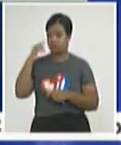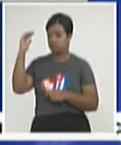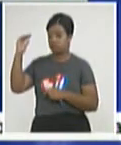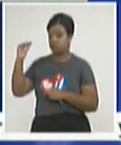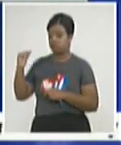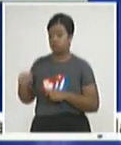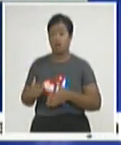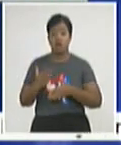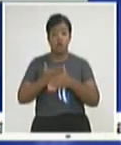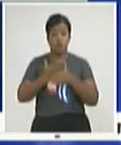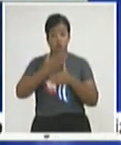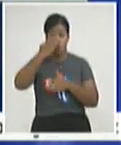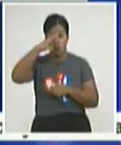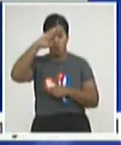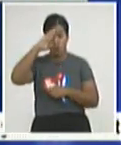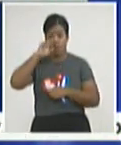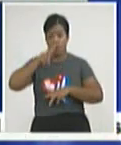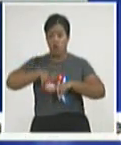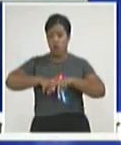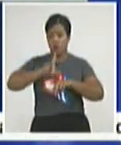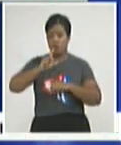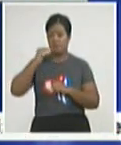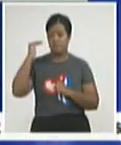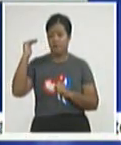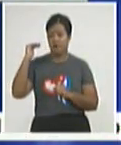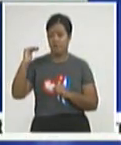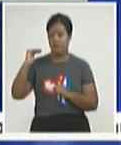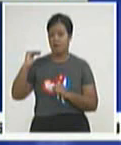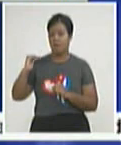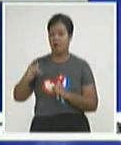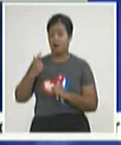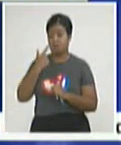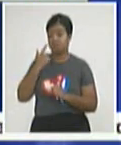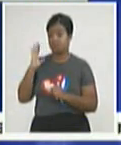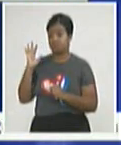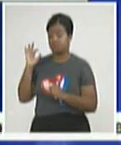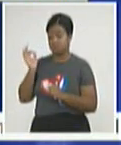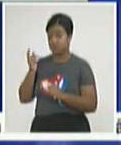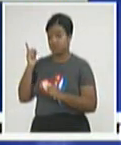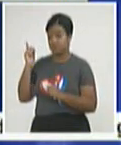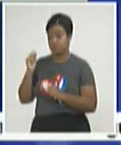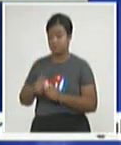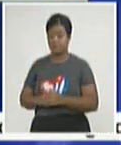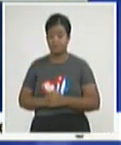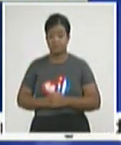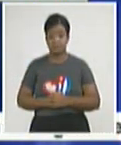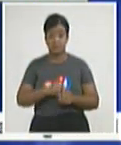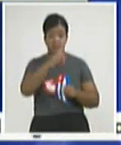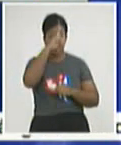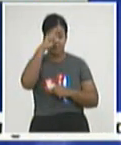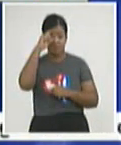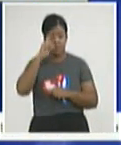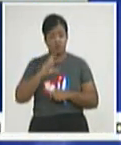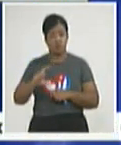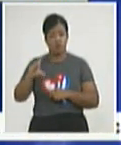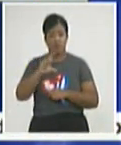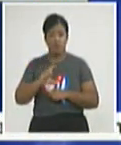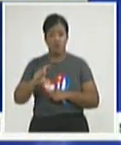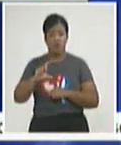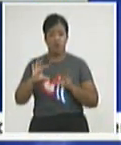Cuba, Holguín, así, ahí lo tienen. Santi Espíritu, Camagüey, Guantánamo, Pinar del